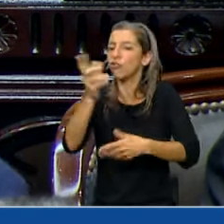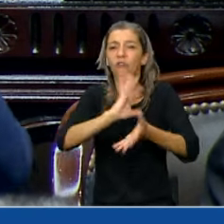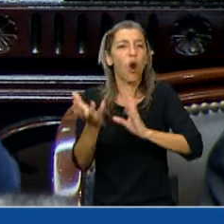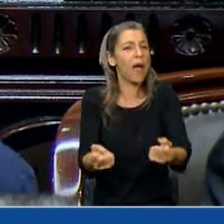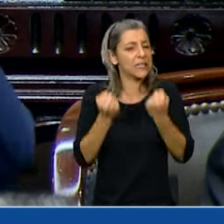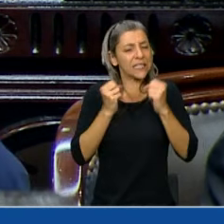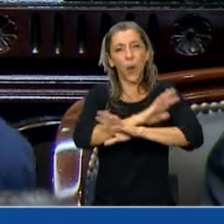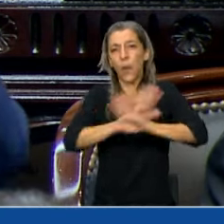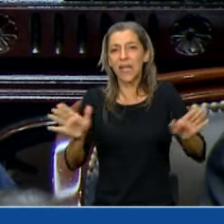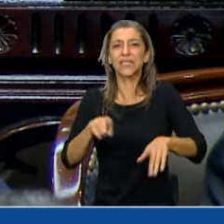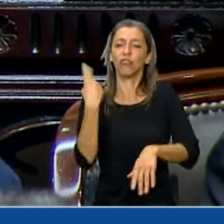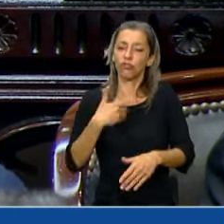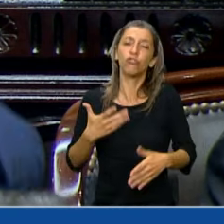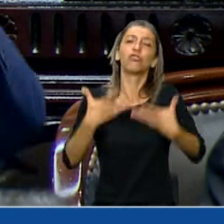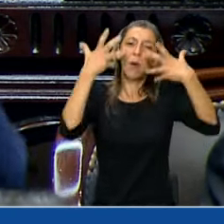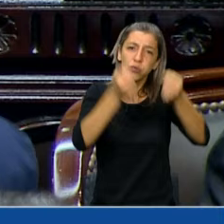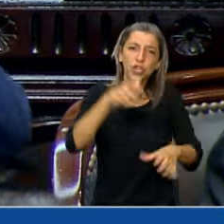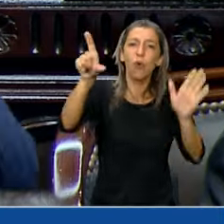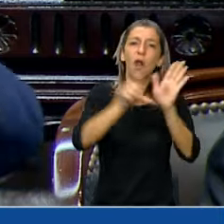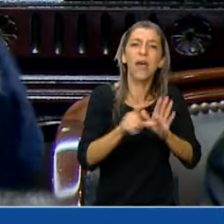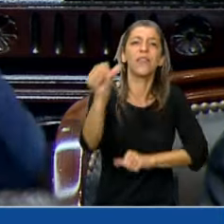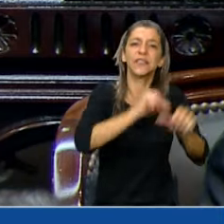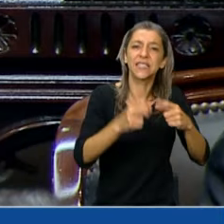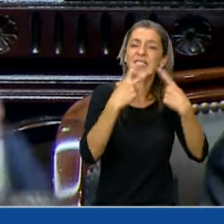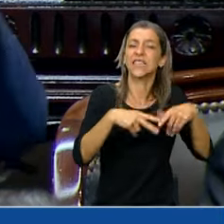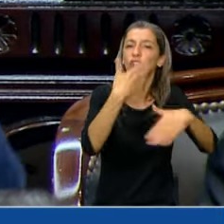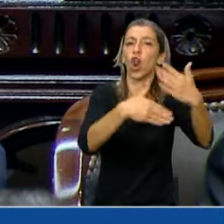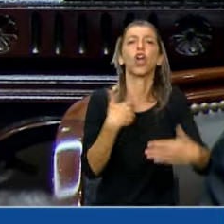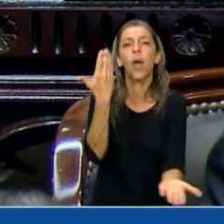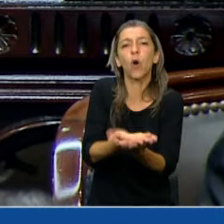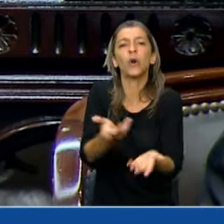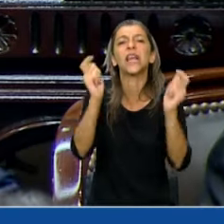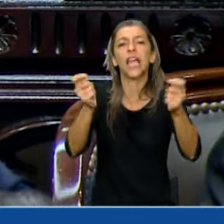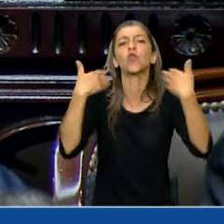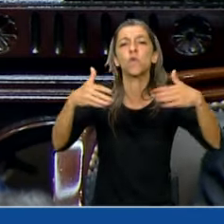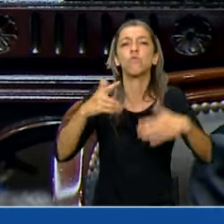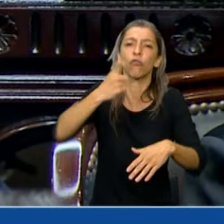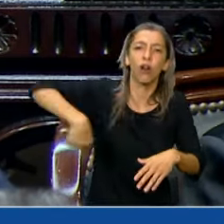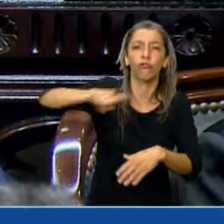apoyemos la ley de ciencia y tecnología Más allá de quién la propone Somos todos